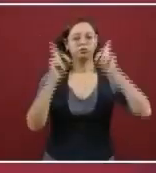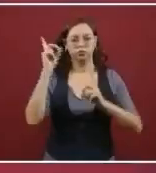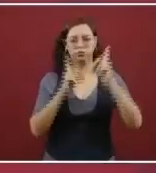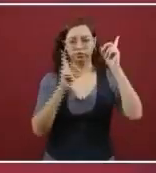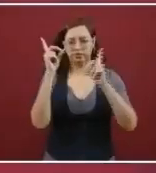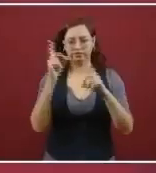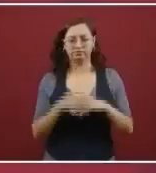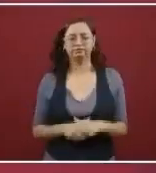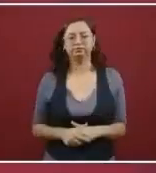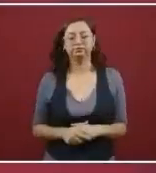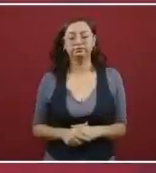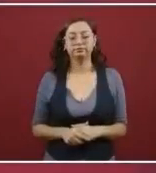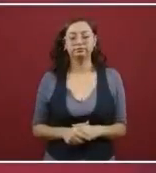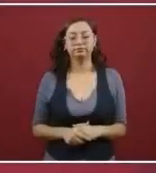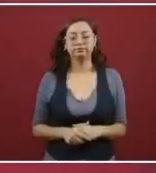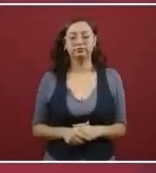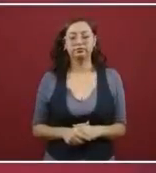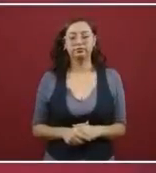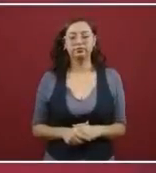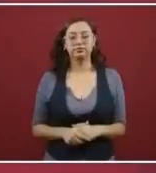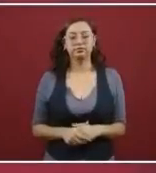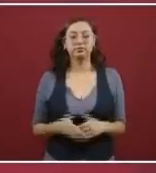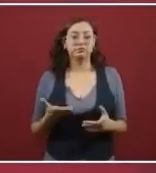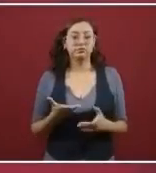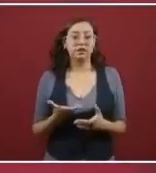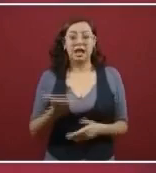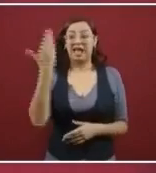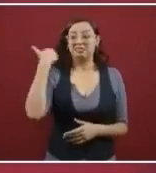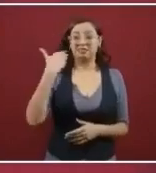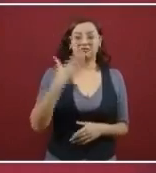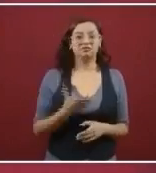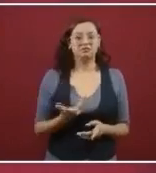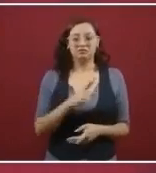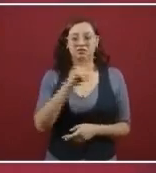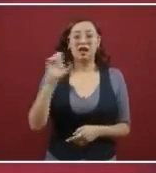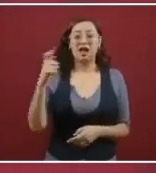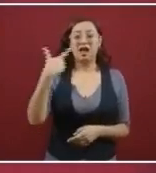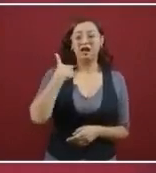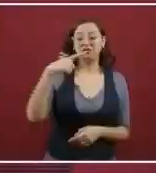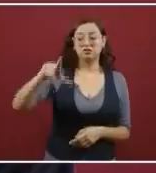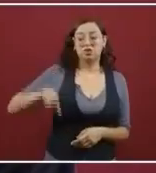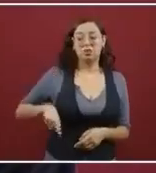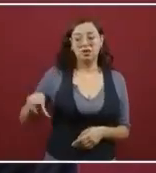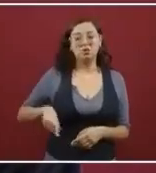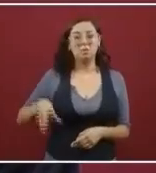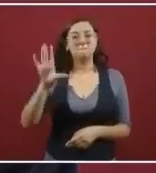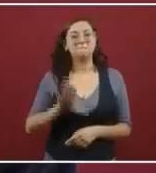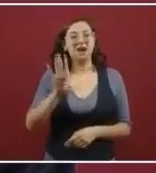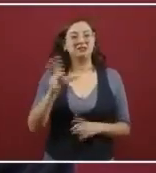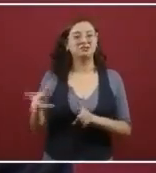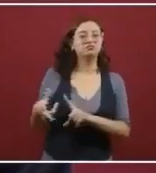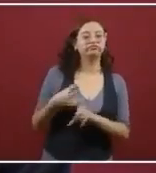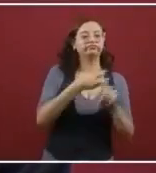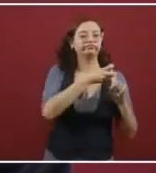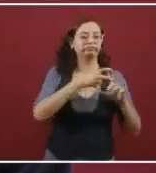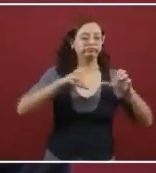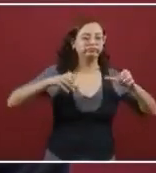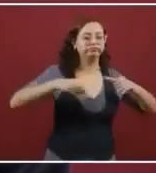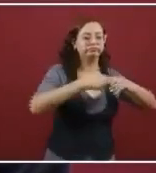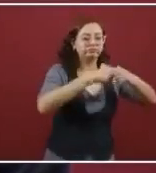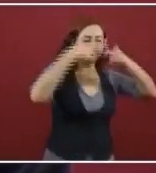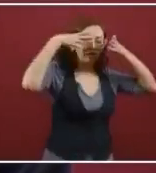Que el gobierno estaba tomado, estaba secuestrado, estaba al servicio de una minoría